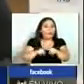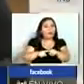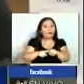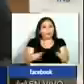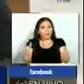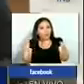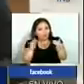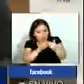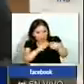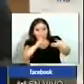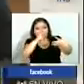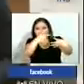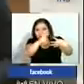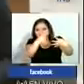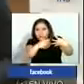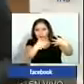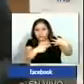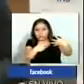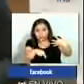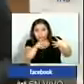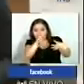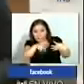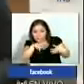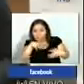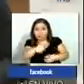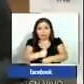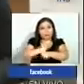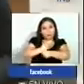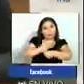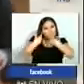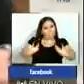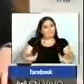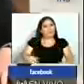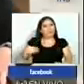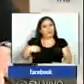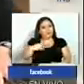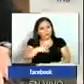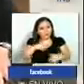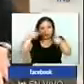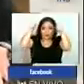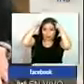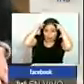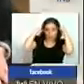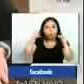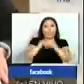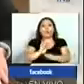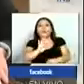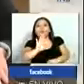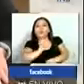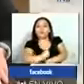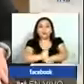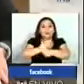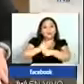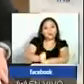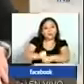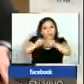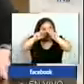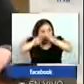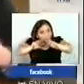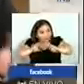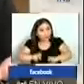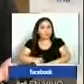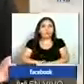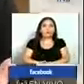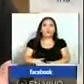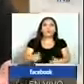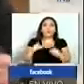criterios para garantizar tanto la seguridad del personal y para garantizar tanto la seguridad en la aplicación de los protocolos,